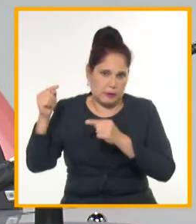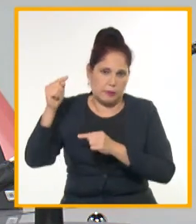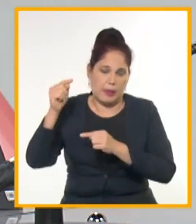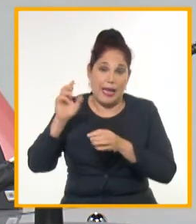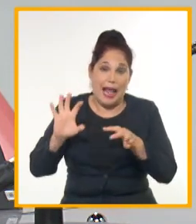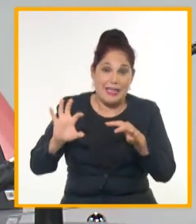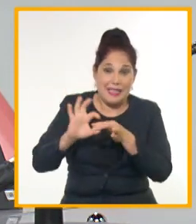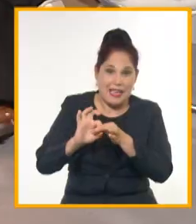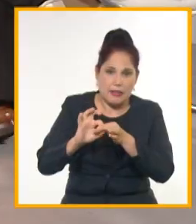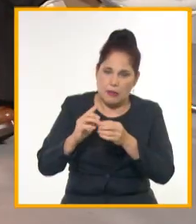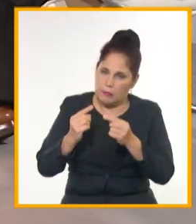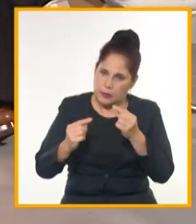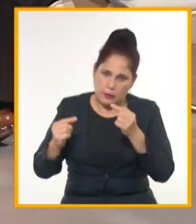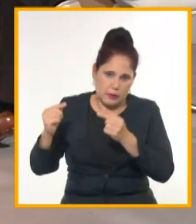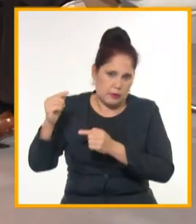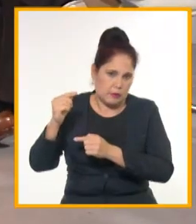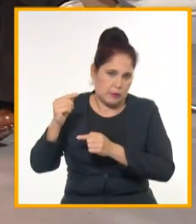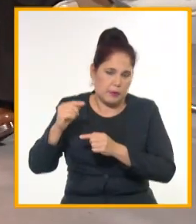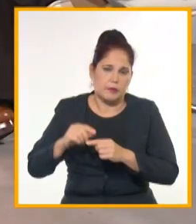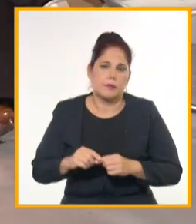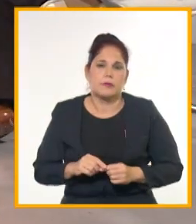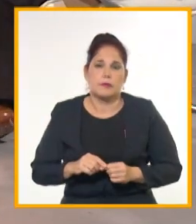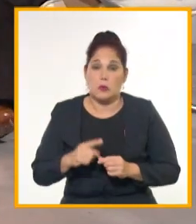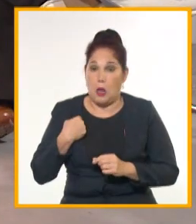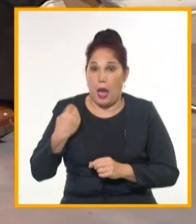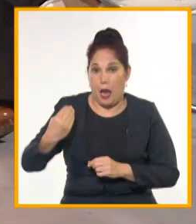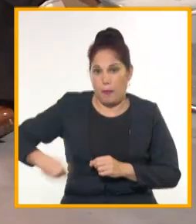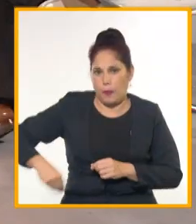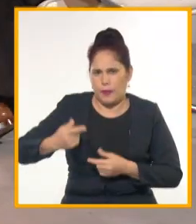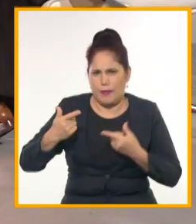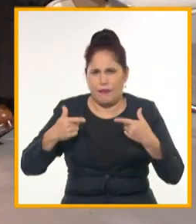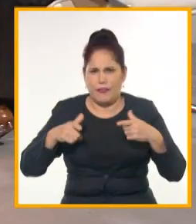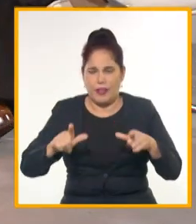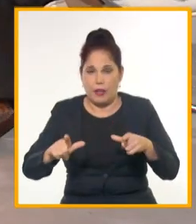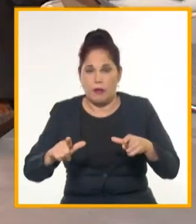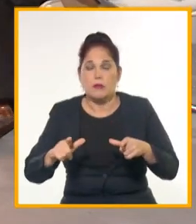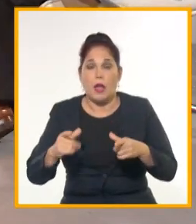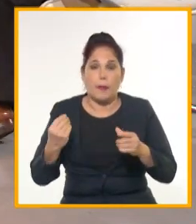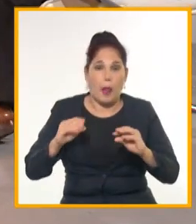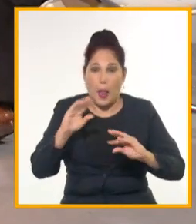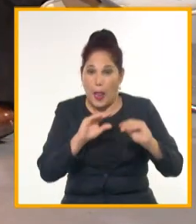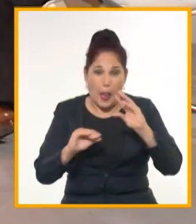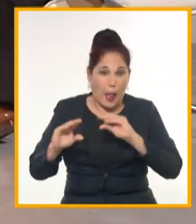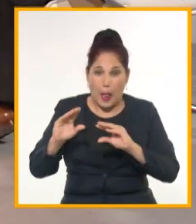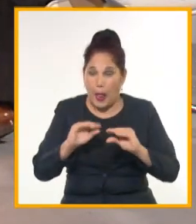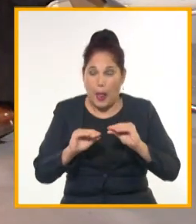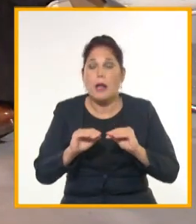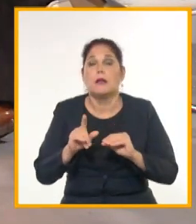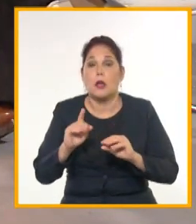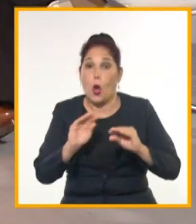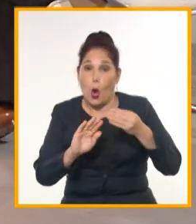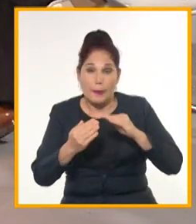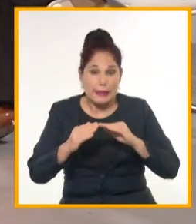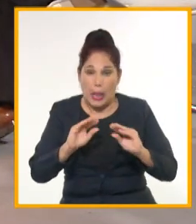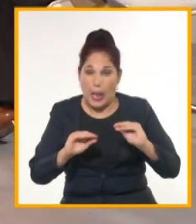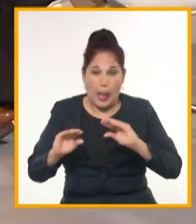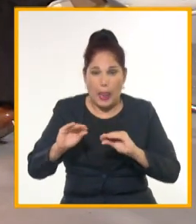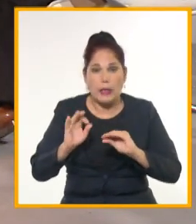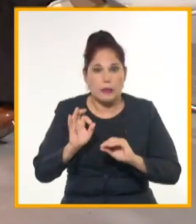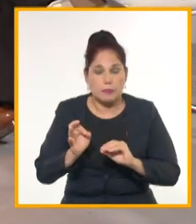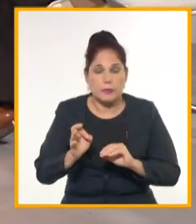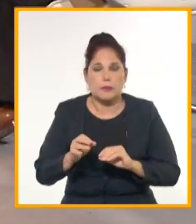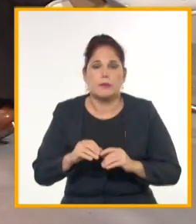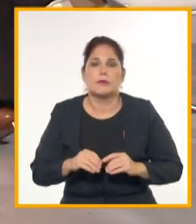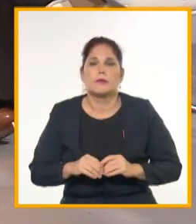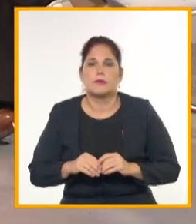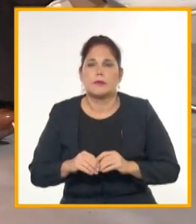¿Por qué, Mejía? Sí, estábamos aprovechando, Marina y yo, que teníamos el audio cerrado para que saliera el reporte. Especialista